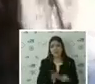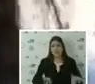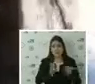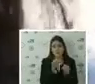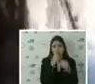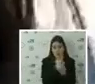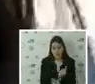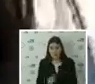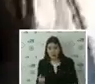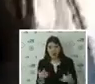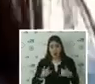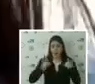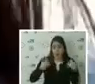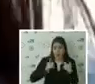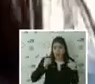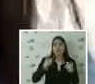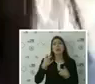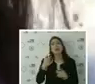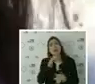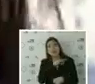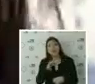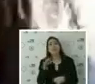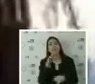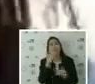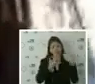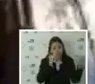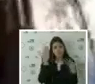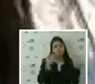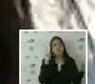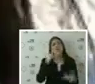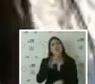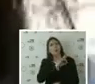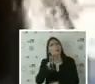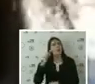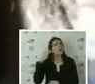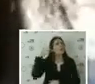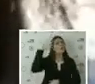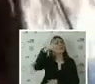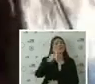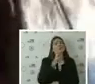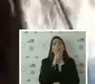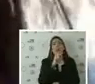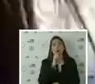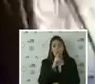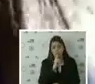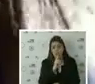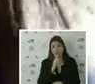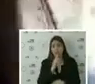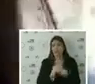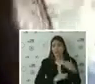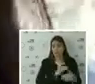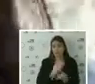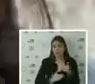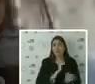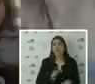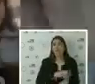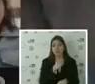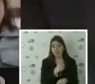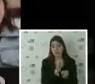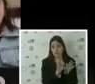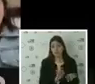niñas y jóvenes tengan acceso a la educación para que puedan tener un mejor futuro. Es súper importante que los jóvenes